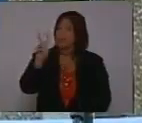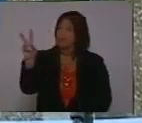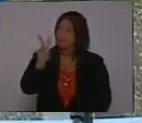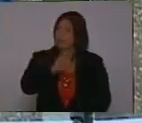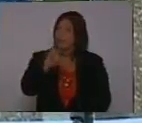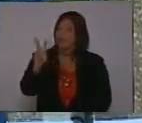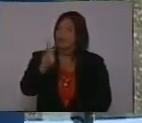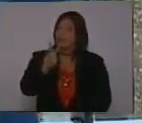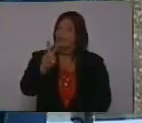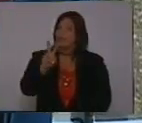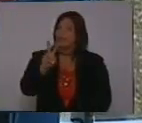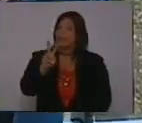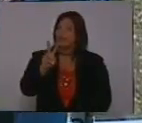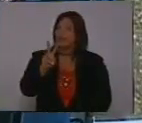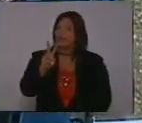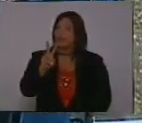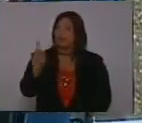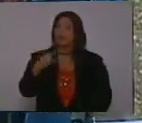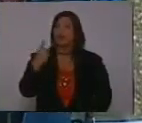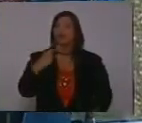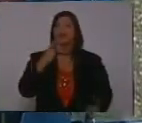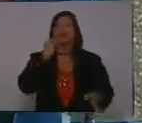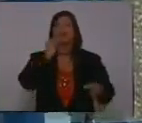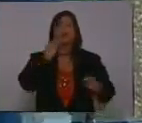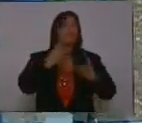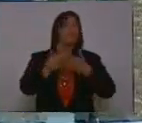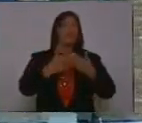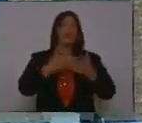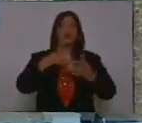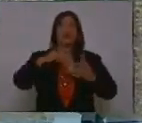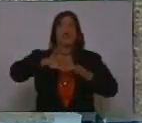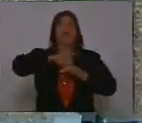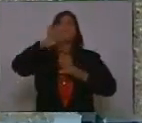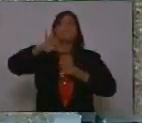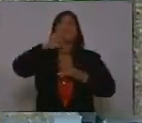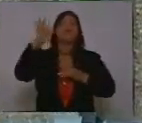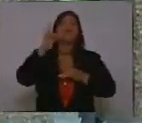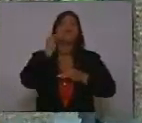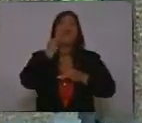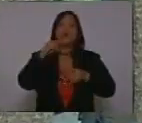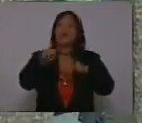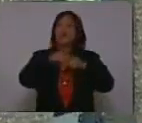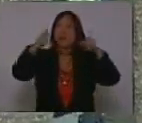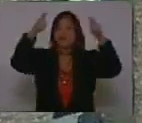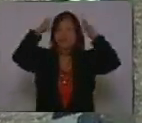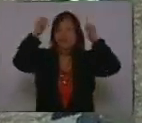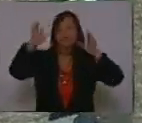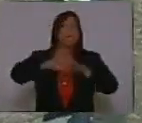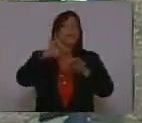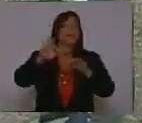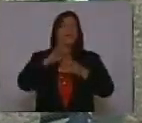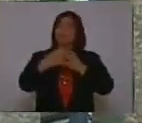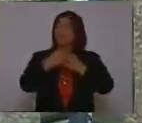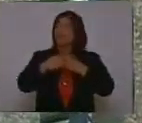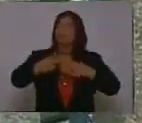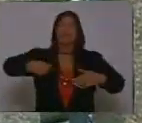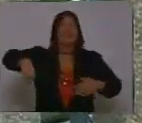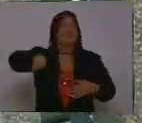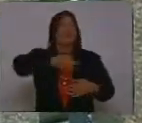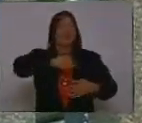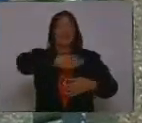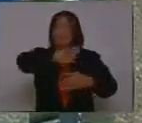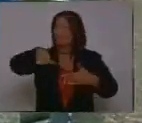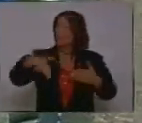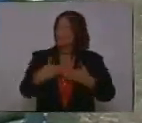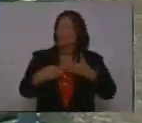no solamente los jóvenes por idade, los jóvenes que tienen el espíritu del comandante Chávez, que son todos nosotros,